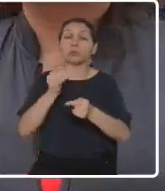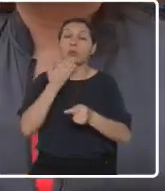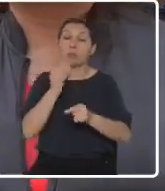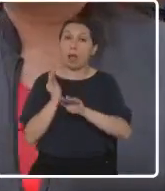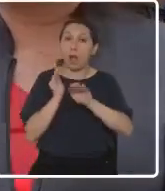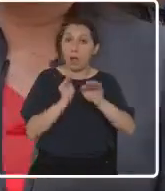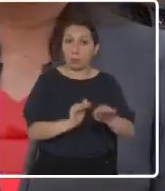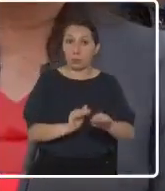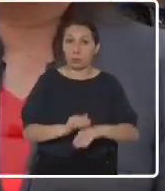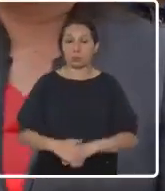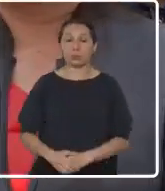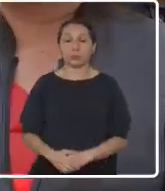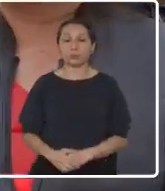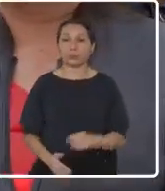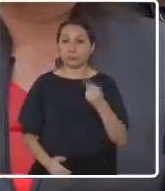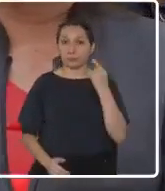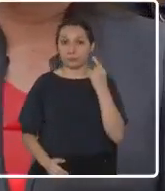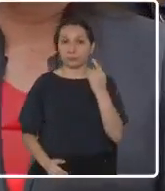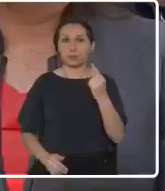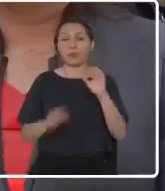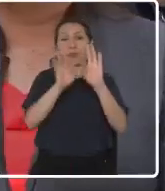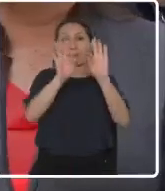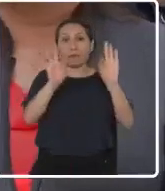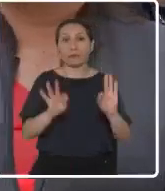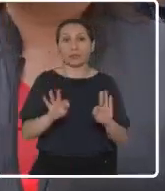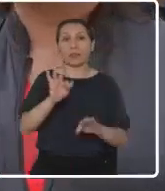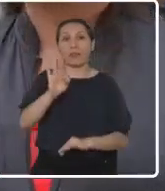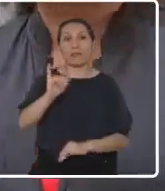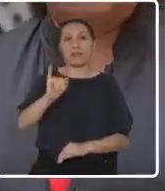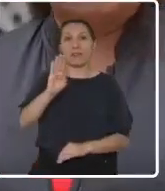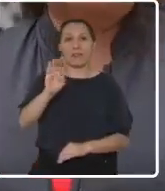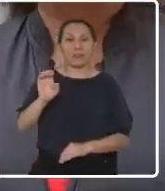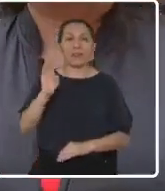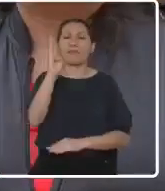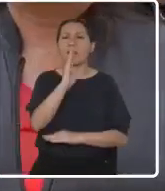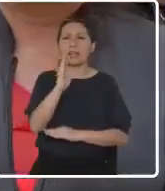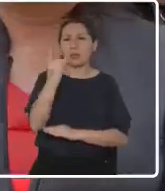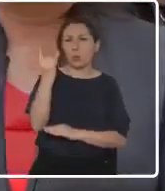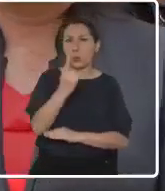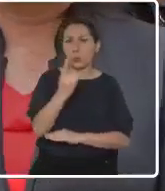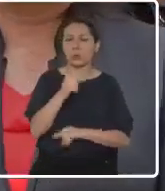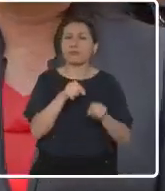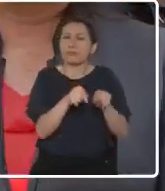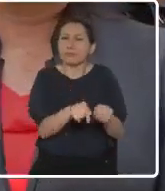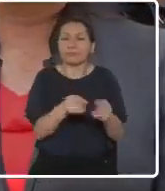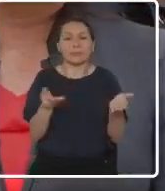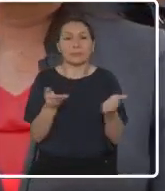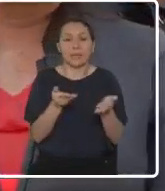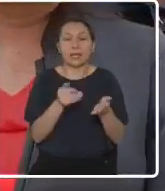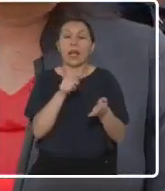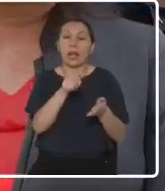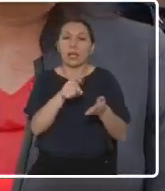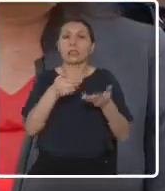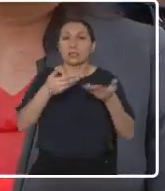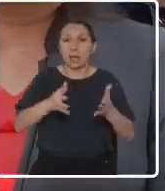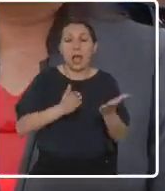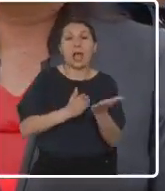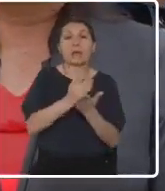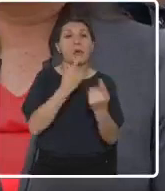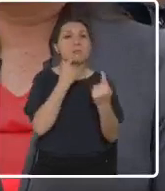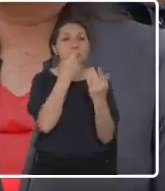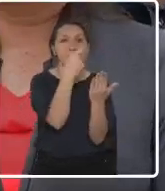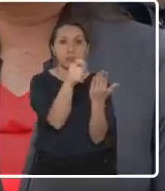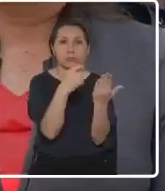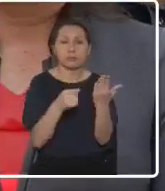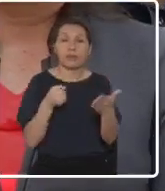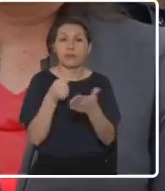apoyo. Uno, ficha básica de emergencia, la ficha FIDE. Esta ya se está empezando a aplicar desde el fin